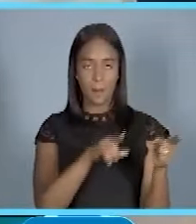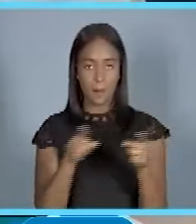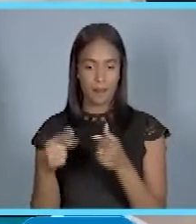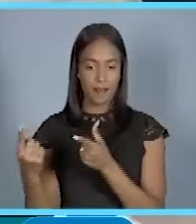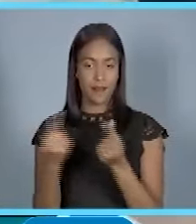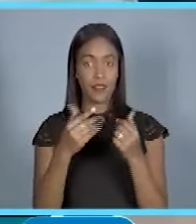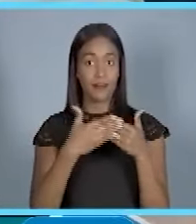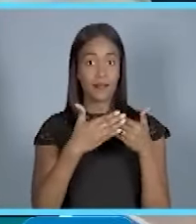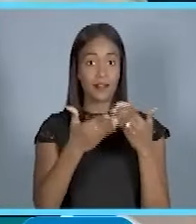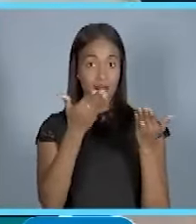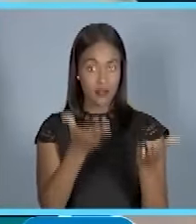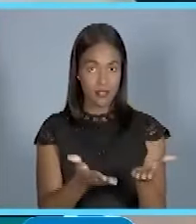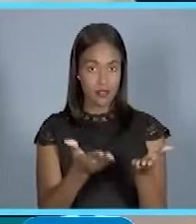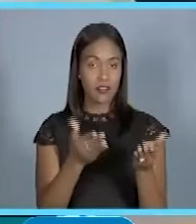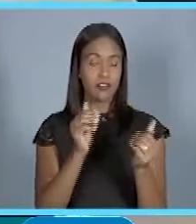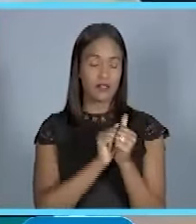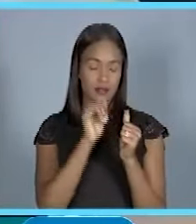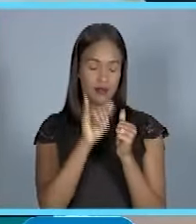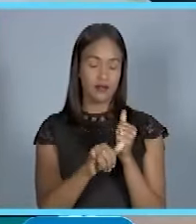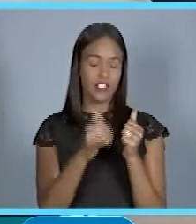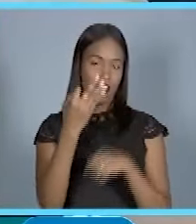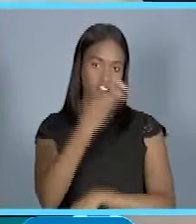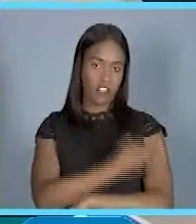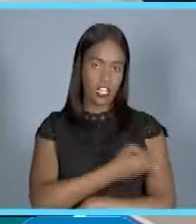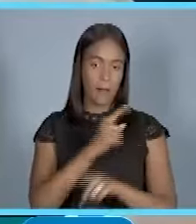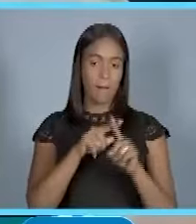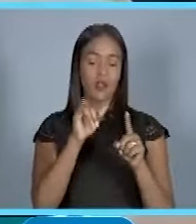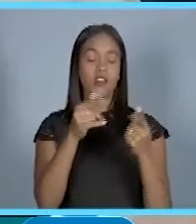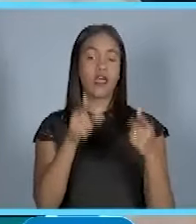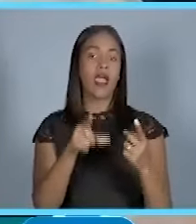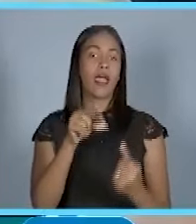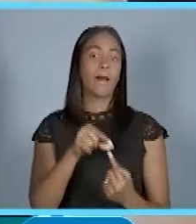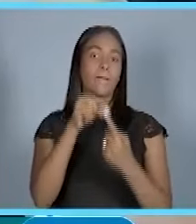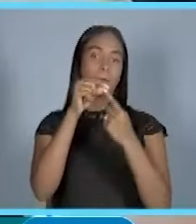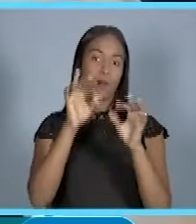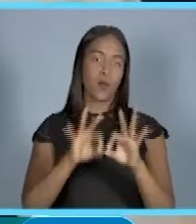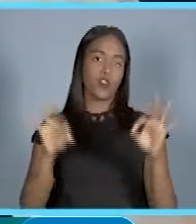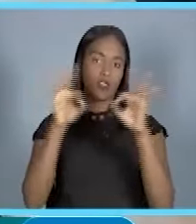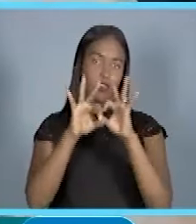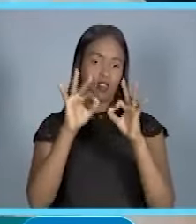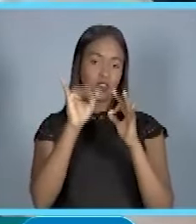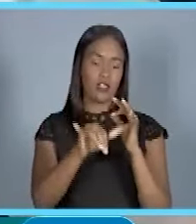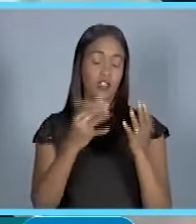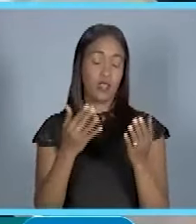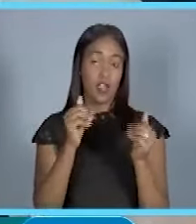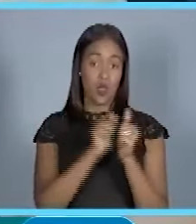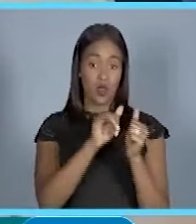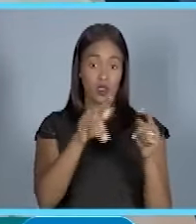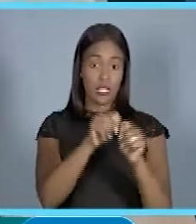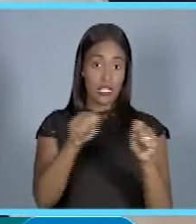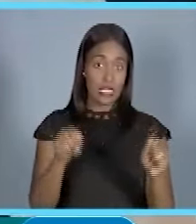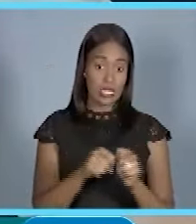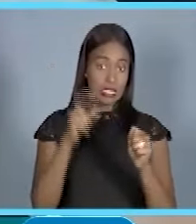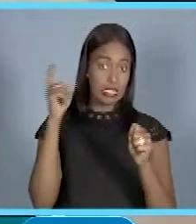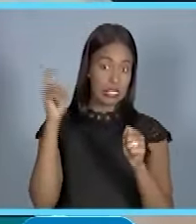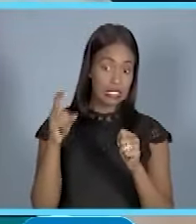a partir de ahí se pone fecha. Pero este es un paso importante de avance, porque para intervenir en esos territorios